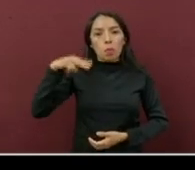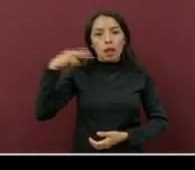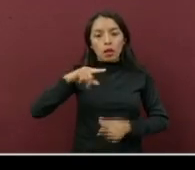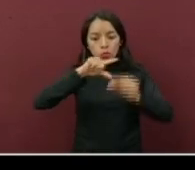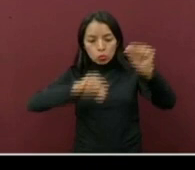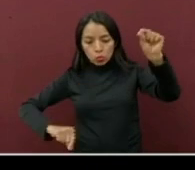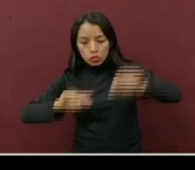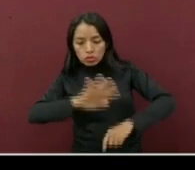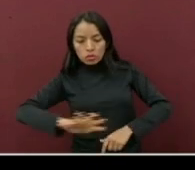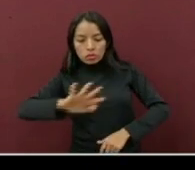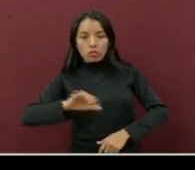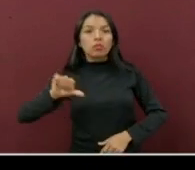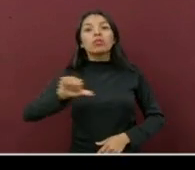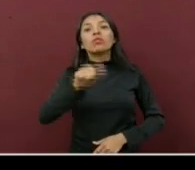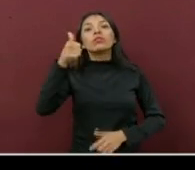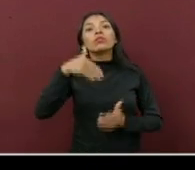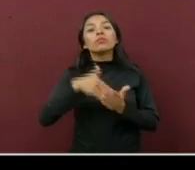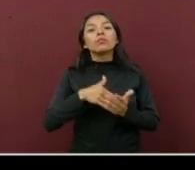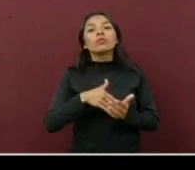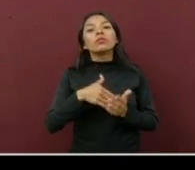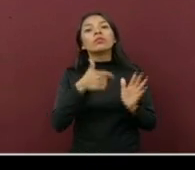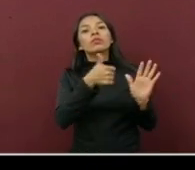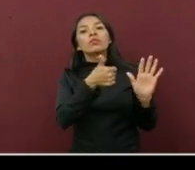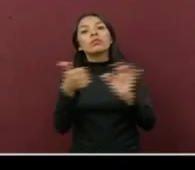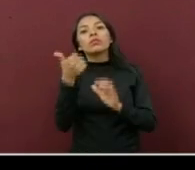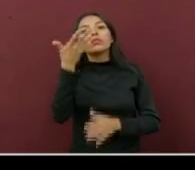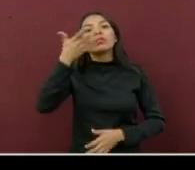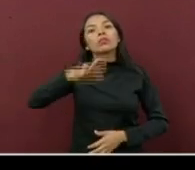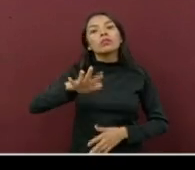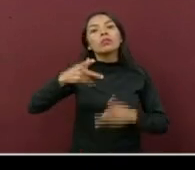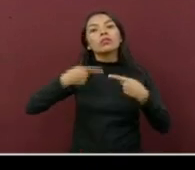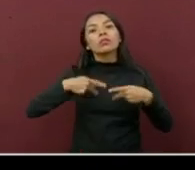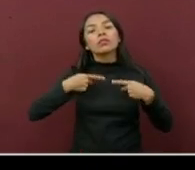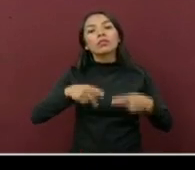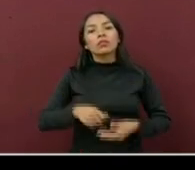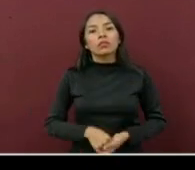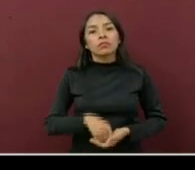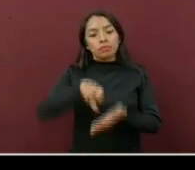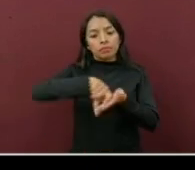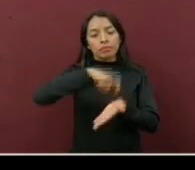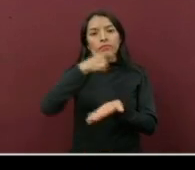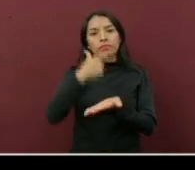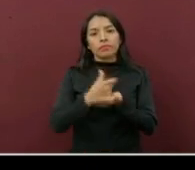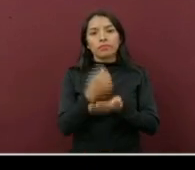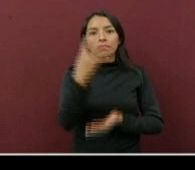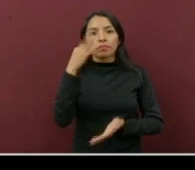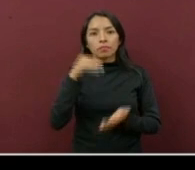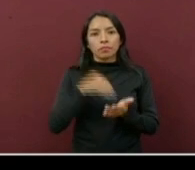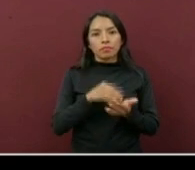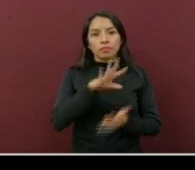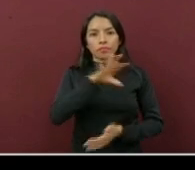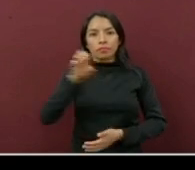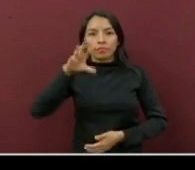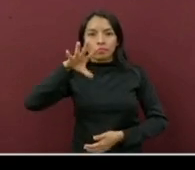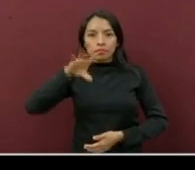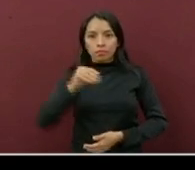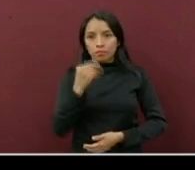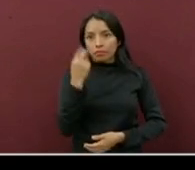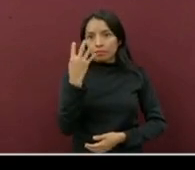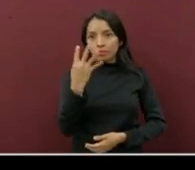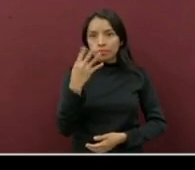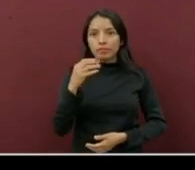centro suma 11.610 casos el de xalapa cuatro mil 594